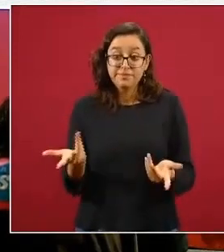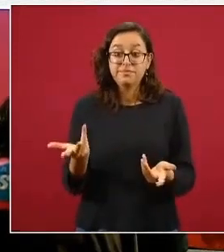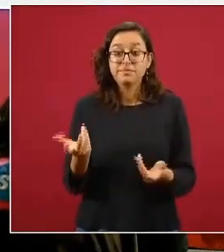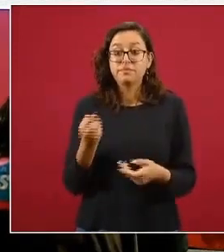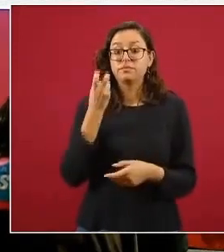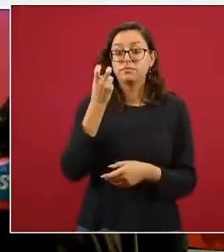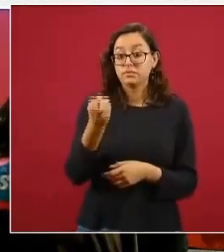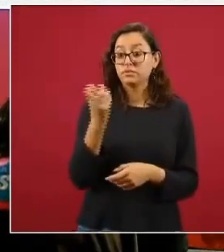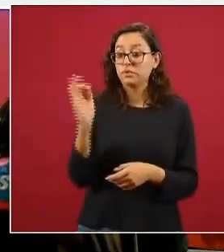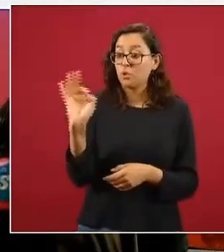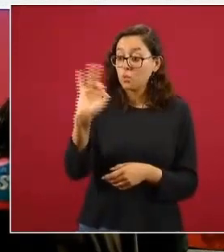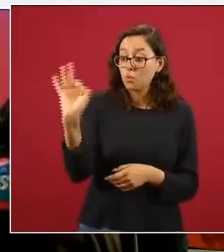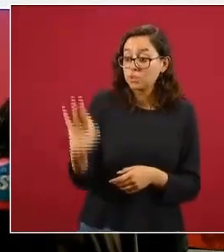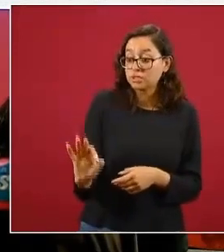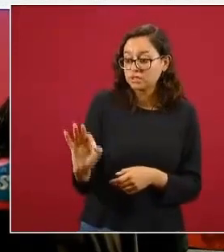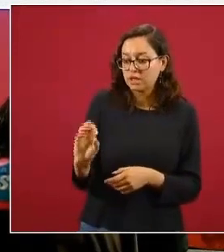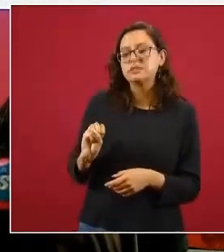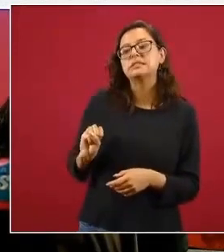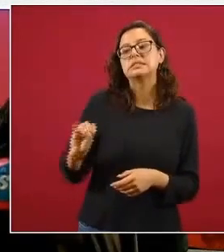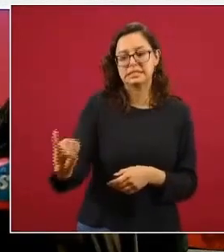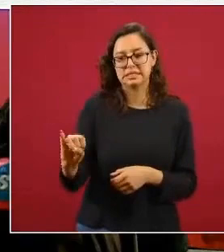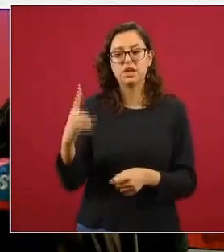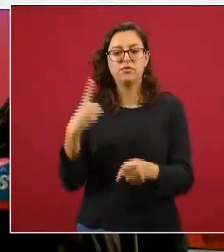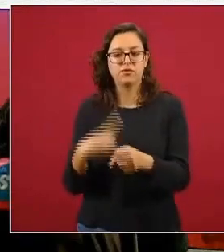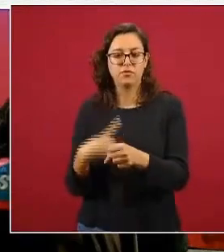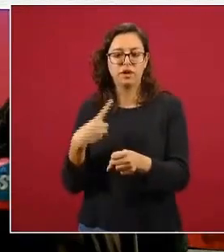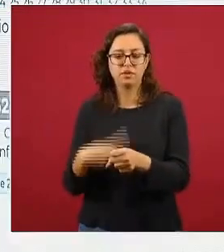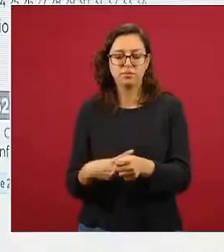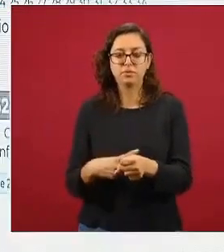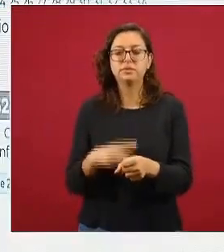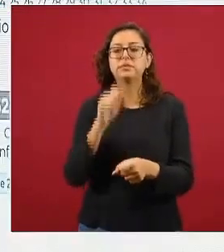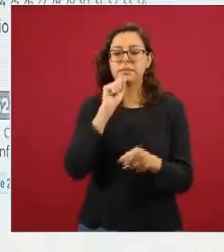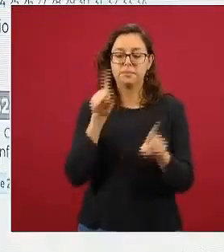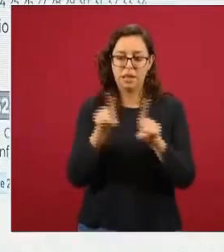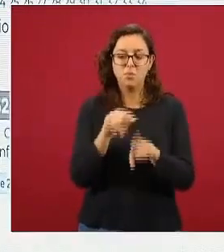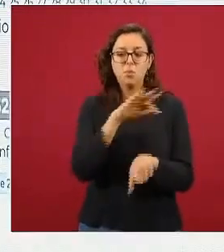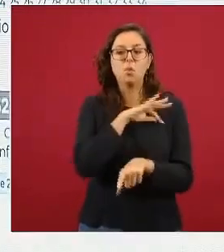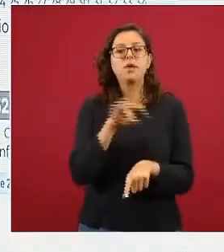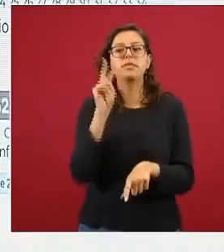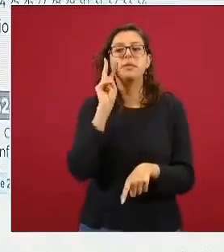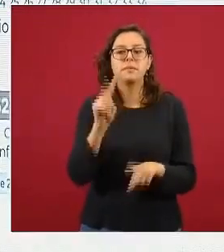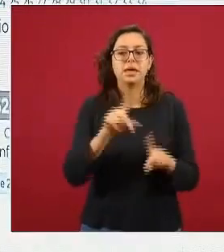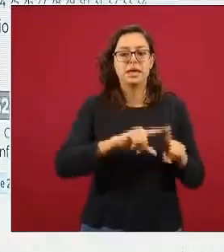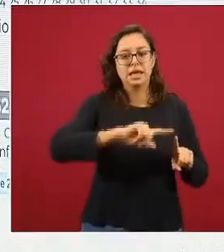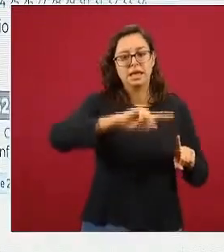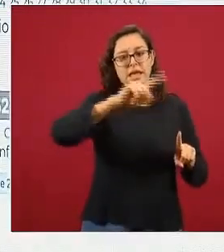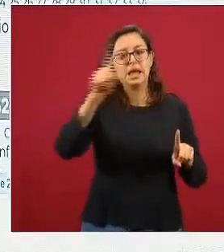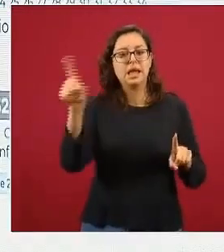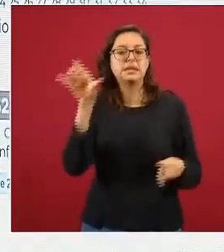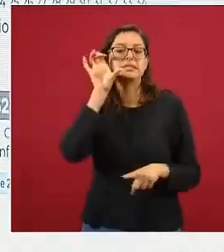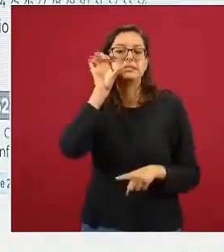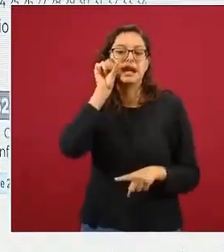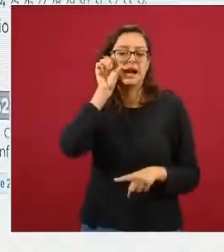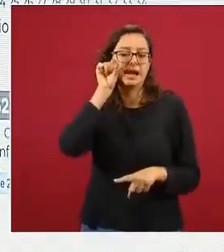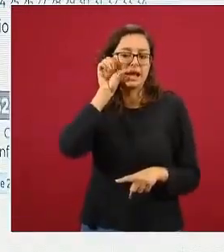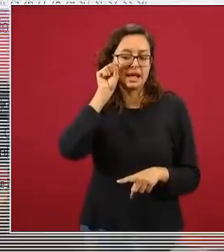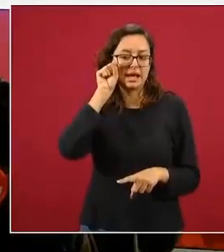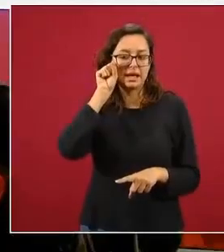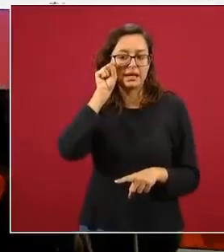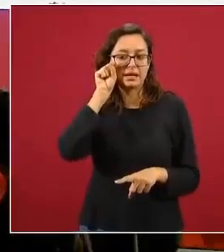conocemos como el porcentaje de positividad, que se muestra en esta gráfica con esta línea de color naranja, que la